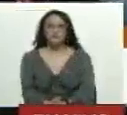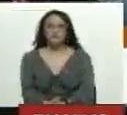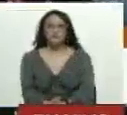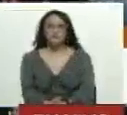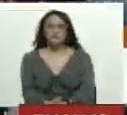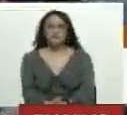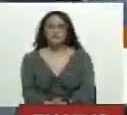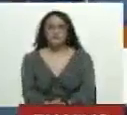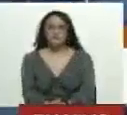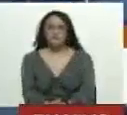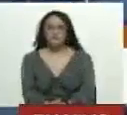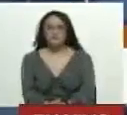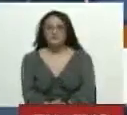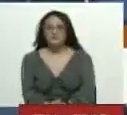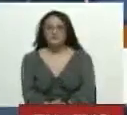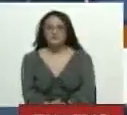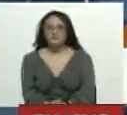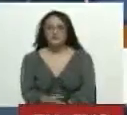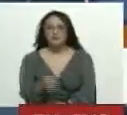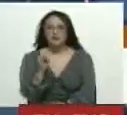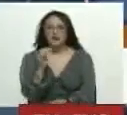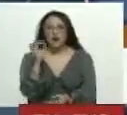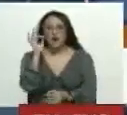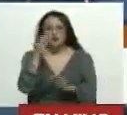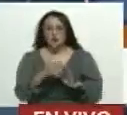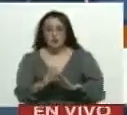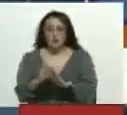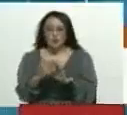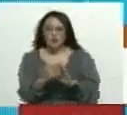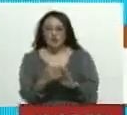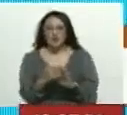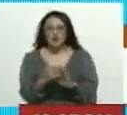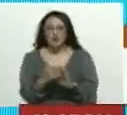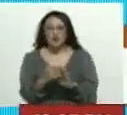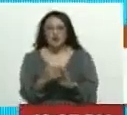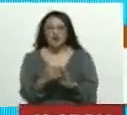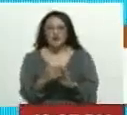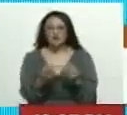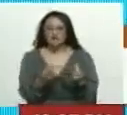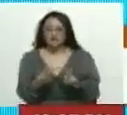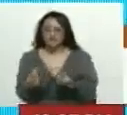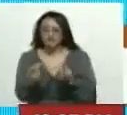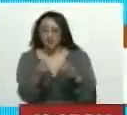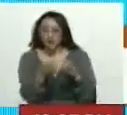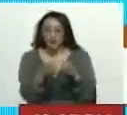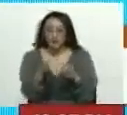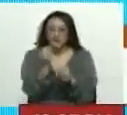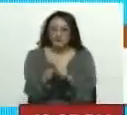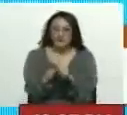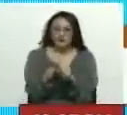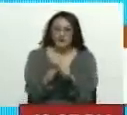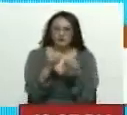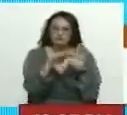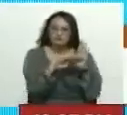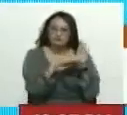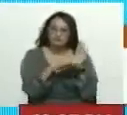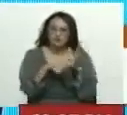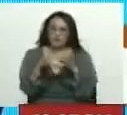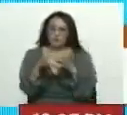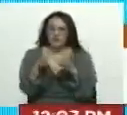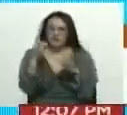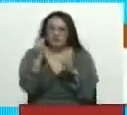donde existe una comuna unos consejos comunales activados con sus comités de trabajo porque se compone por comité de trabajo